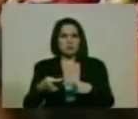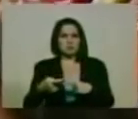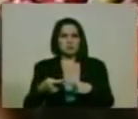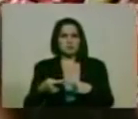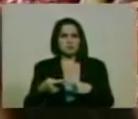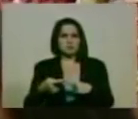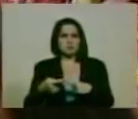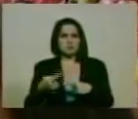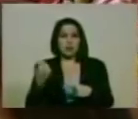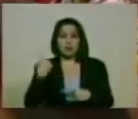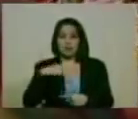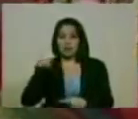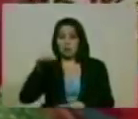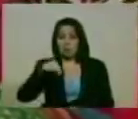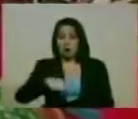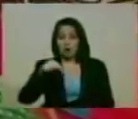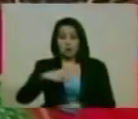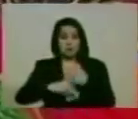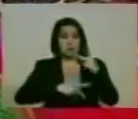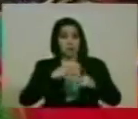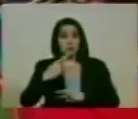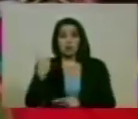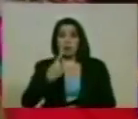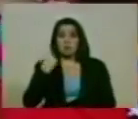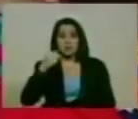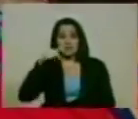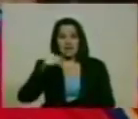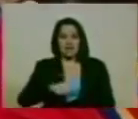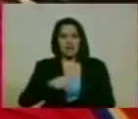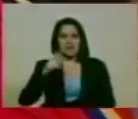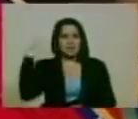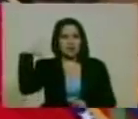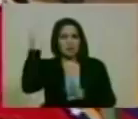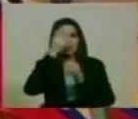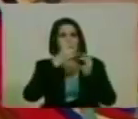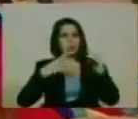Y las tenemos aquí, solo se producen en tierra del Amazonas.